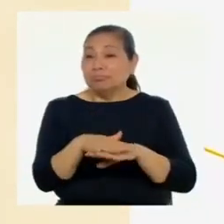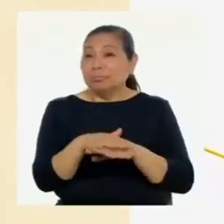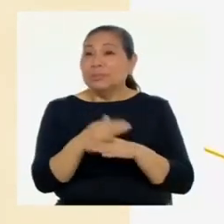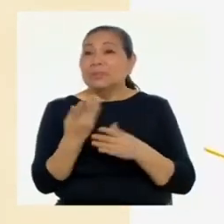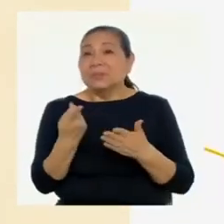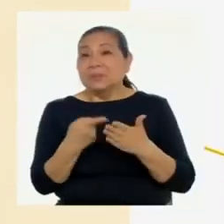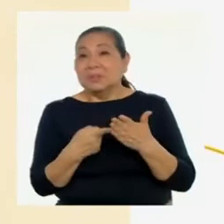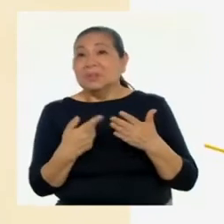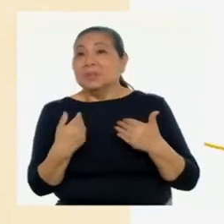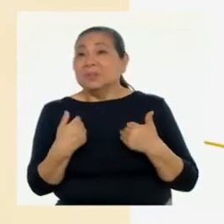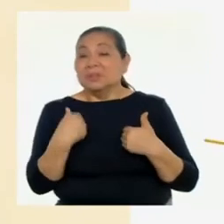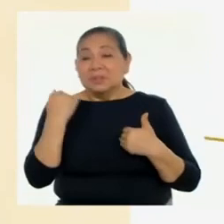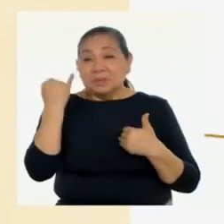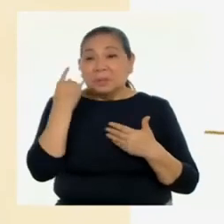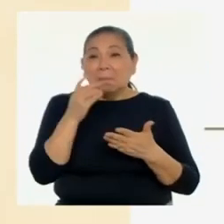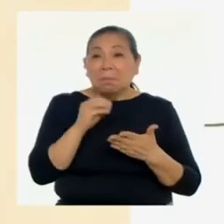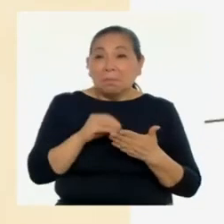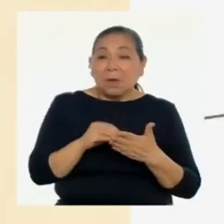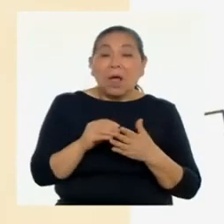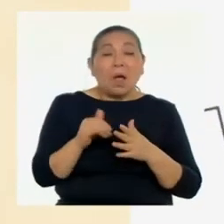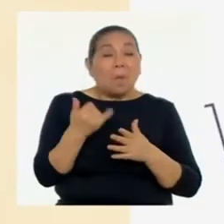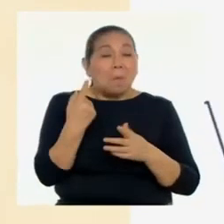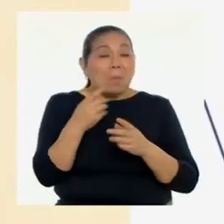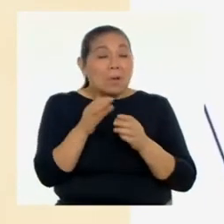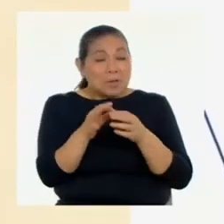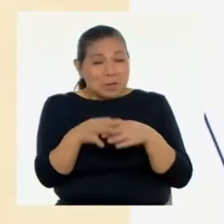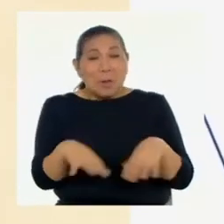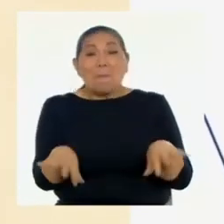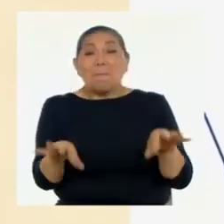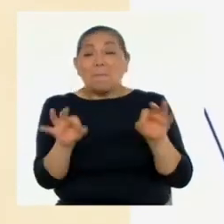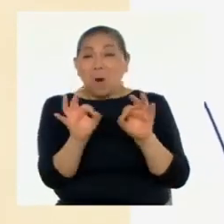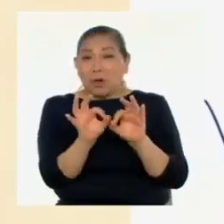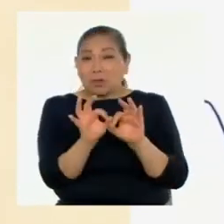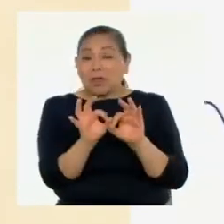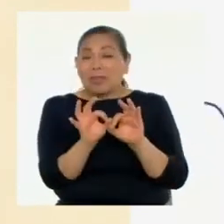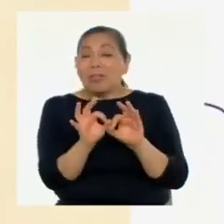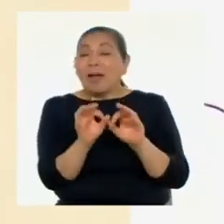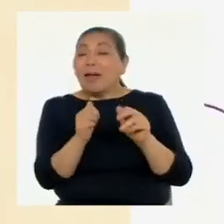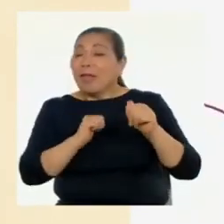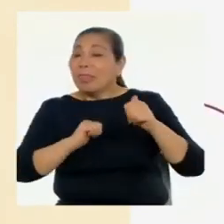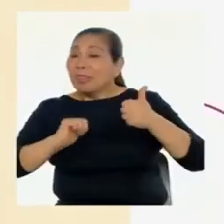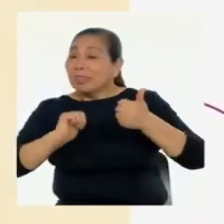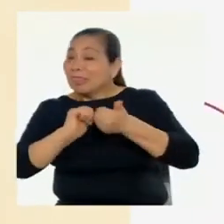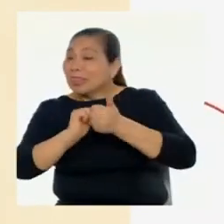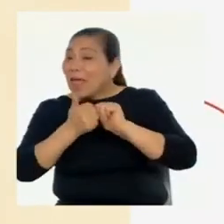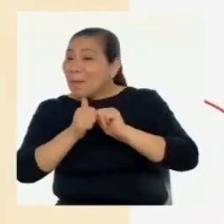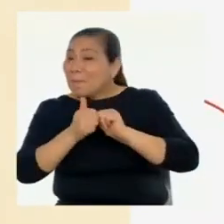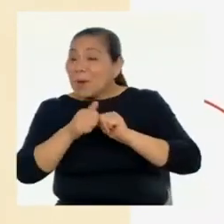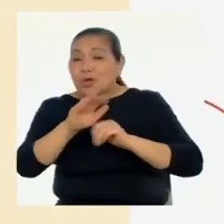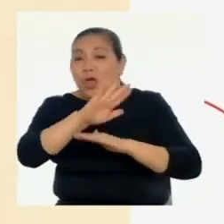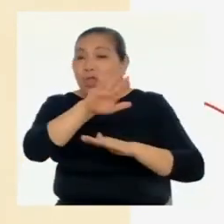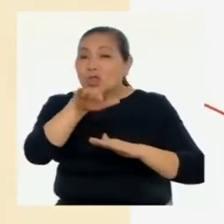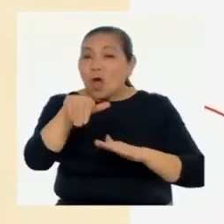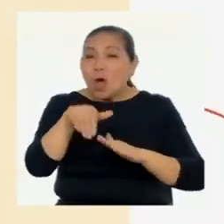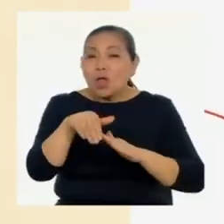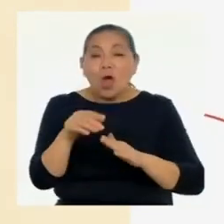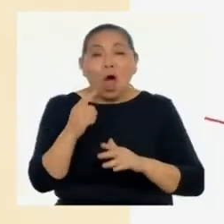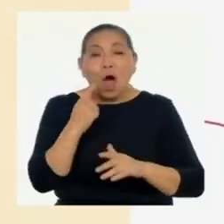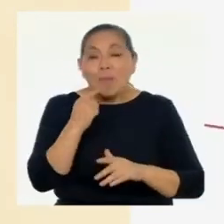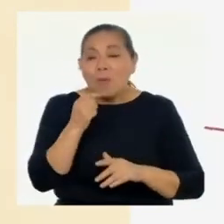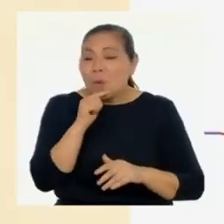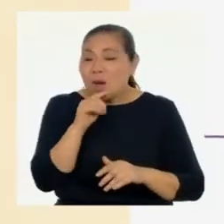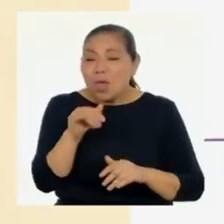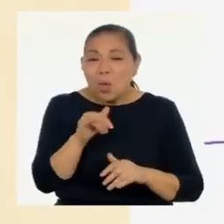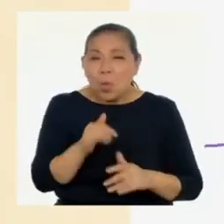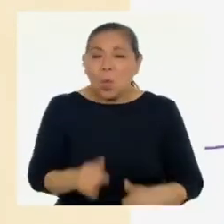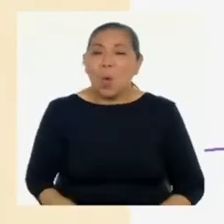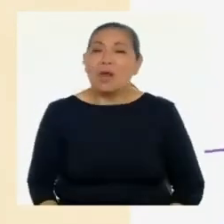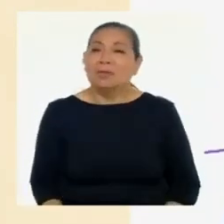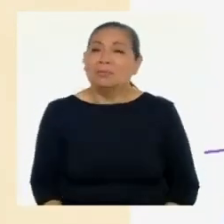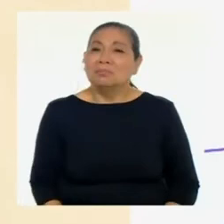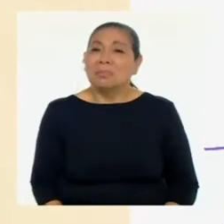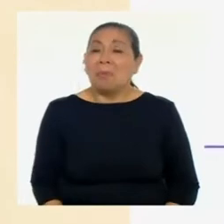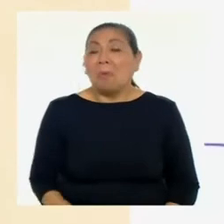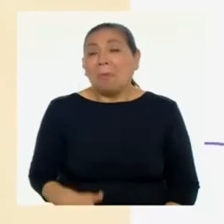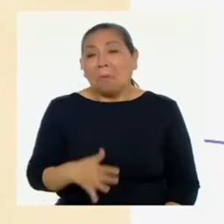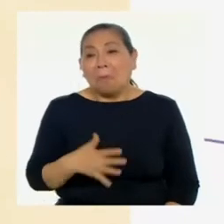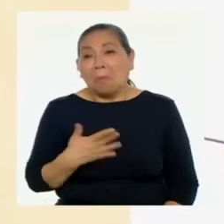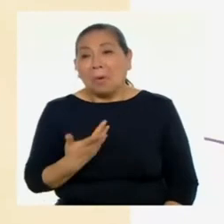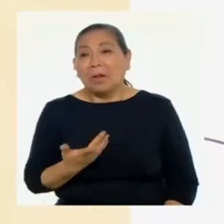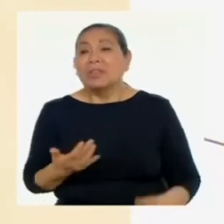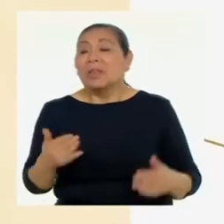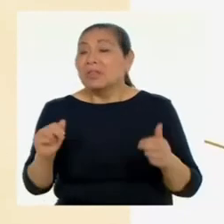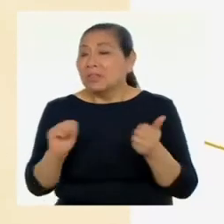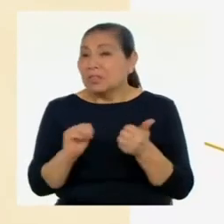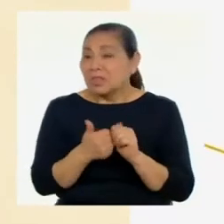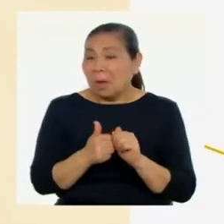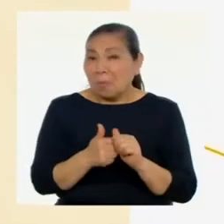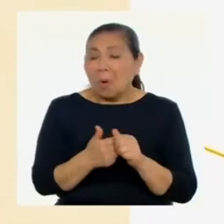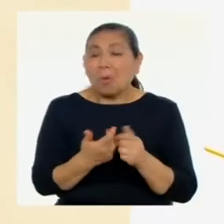de fomentar que quienes me lean tengan en cuenta la importancia de fomentar actividades deportivas pensando en todas y todos. Esto no solo podría pasar